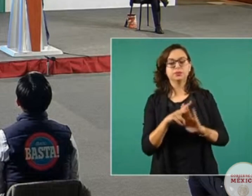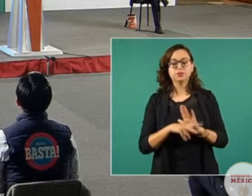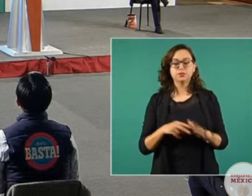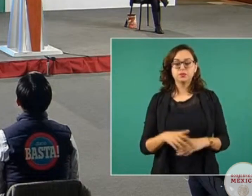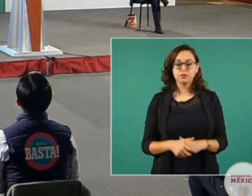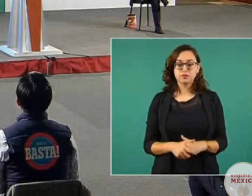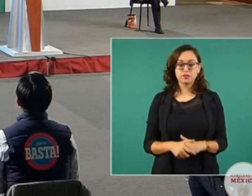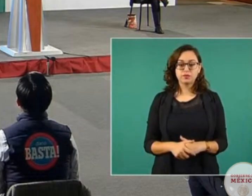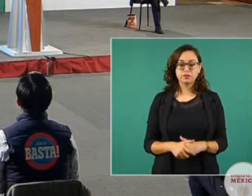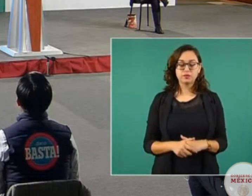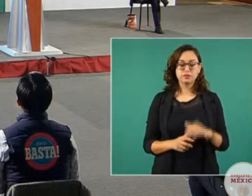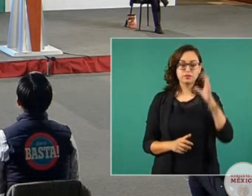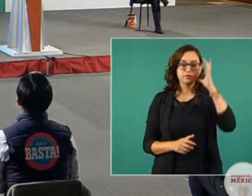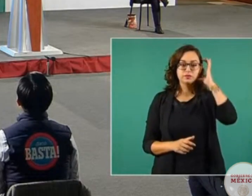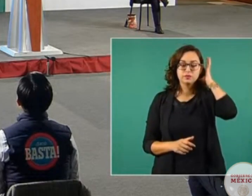¿Qué dice Ernesto Cordero?